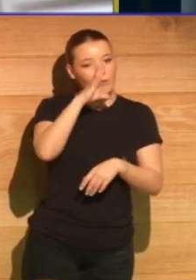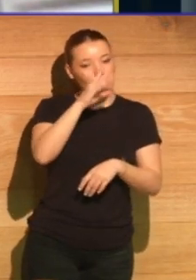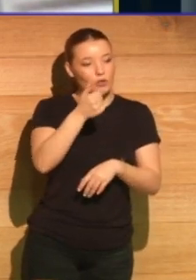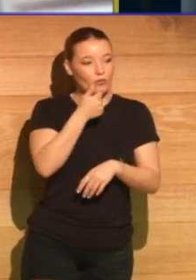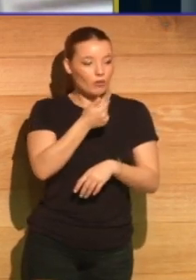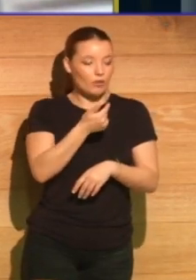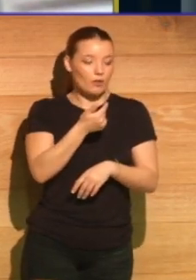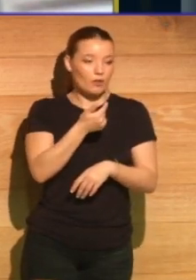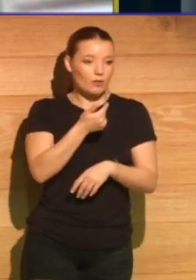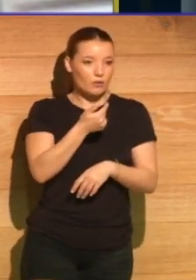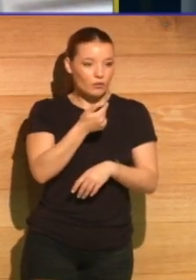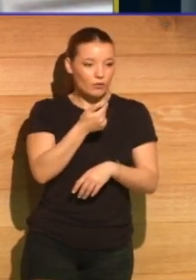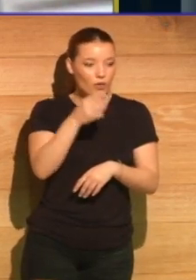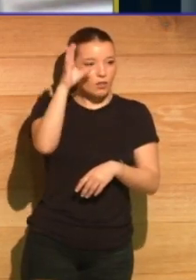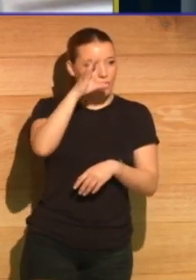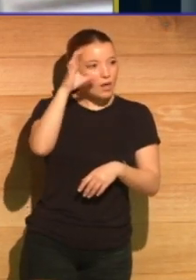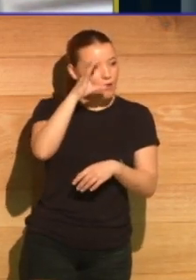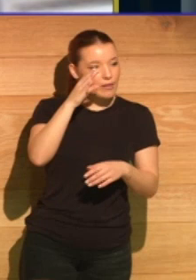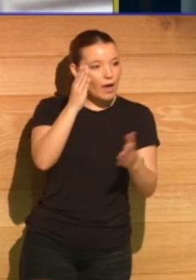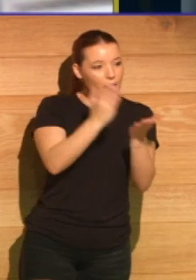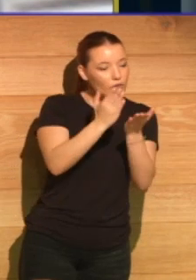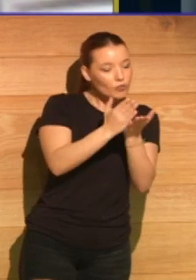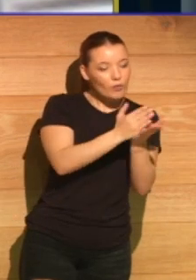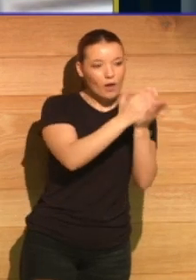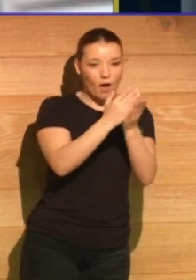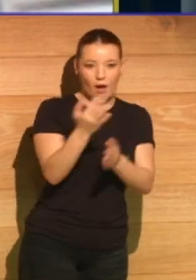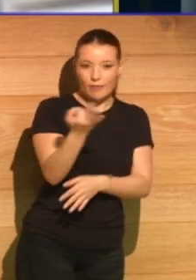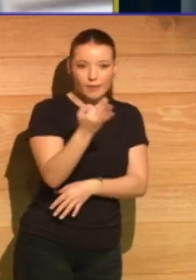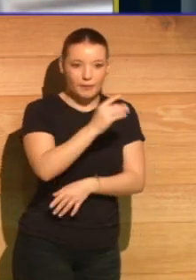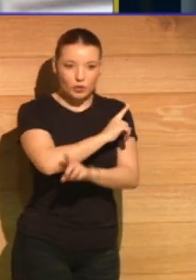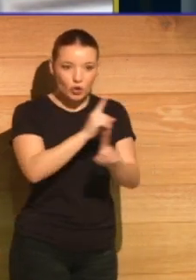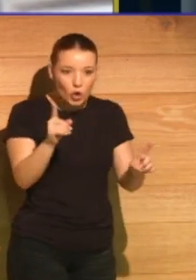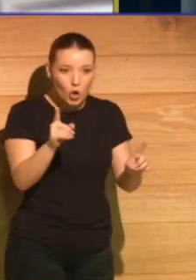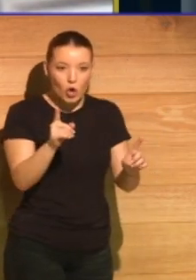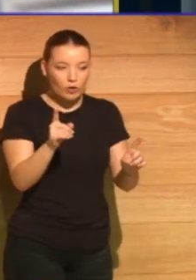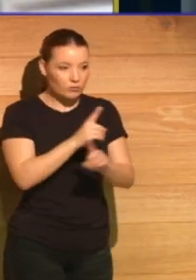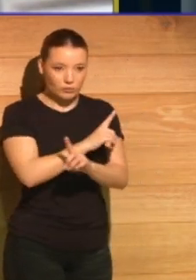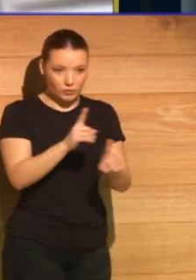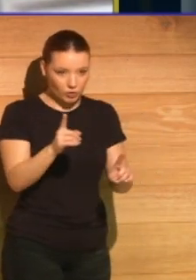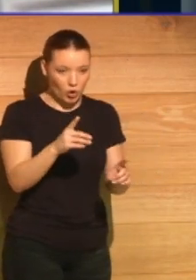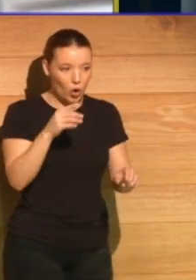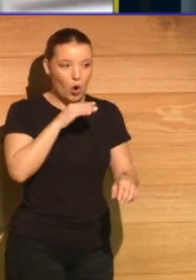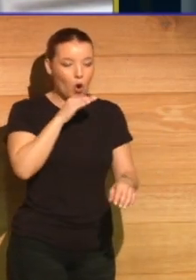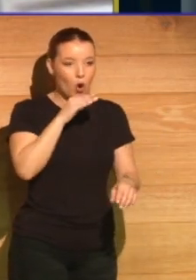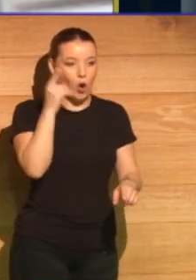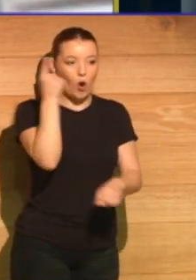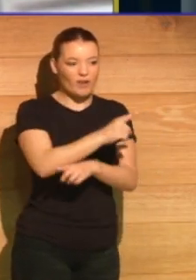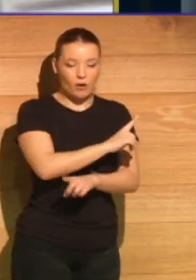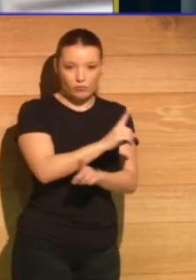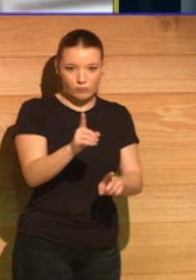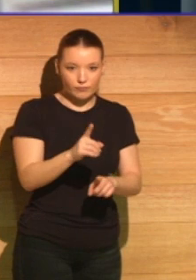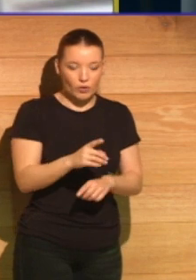estudiar ciencia a las mujeres y haceros sentir culpables y elegir otros caminos, en absoluto. Tenéis que entender que el 11 de